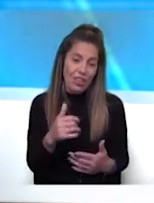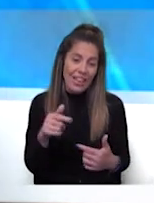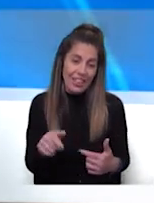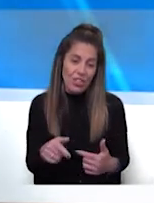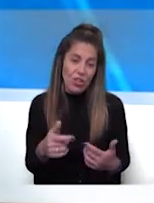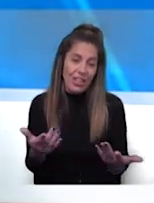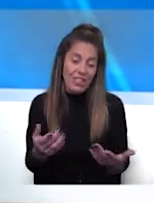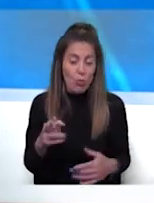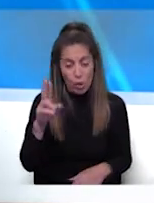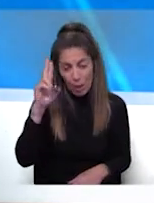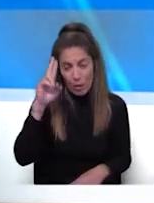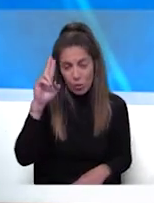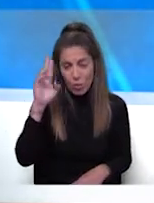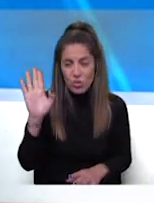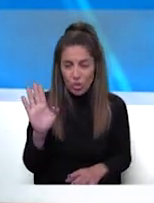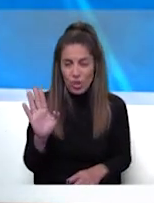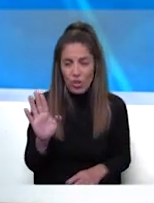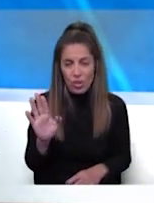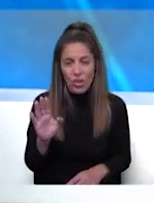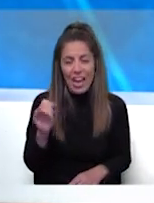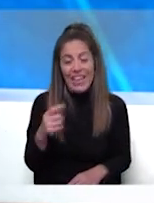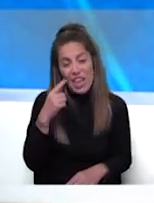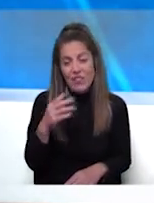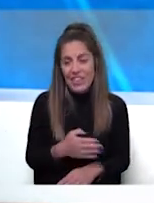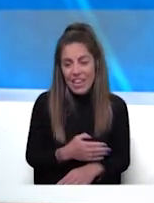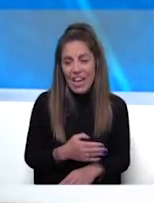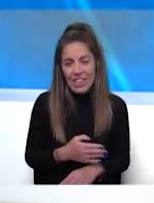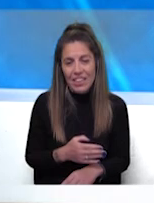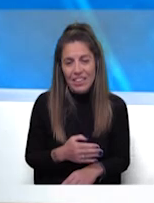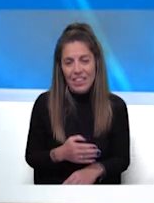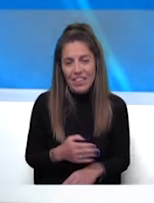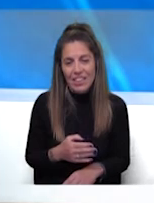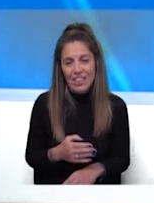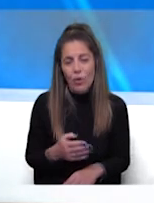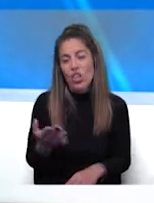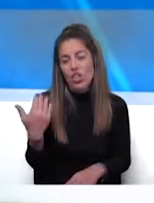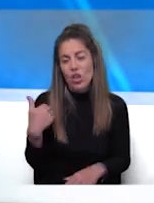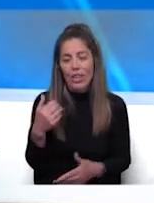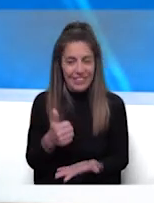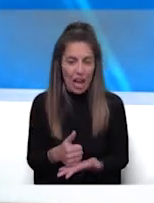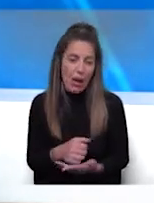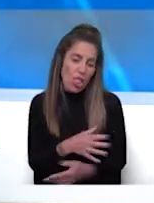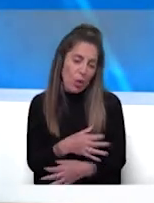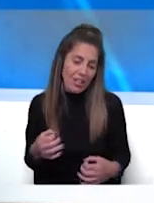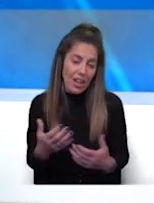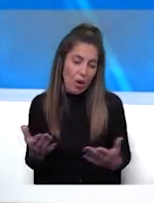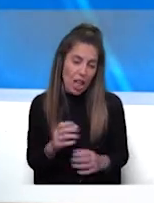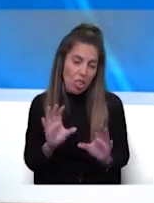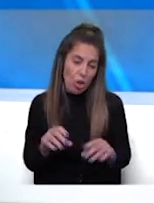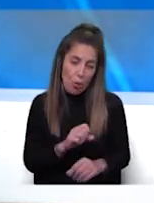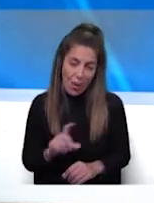hay que ser muy respetuoso. Hay que evitar el asunto, cuando estábamos nosotros era todo maravilloso y ahora está todo mal, y